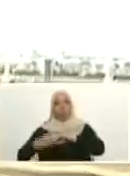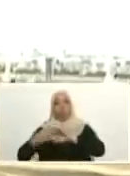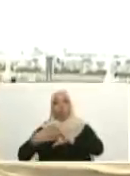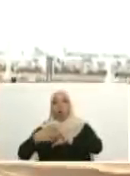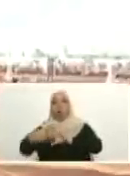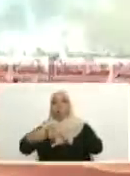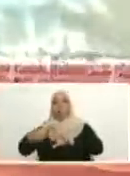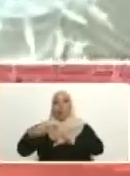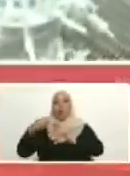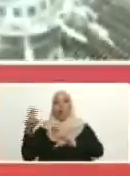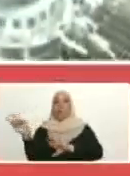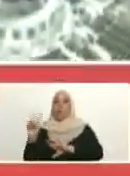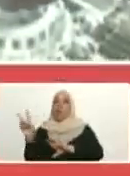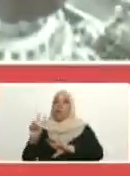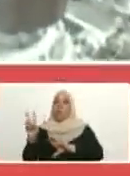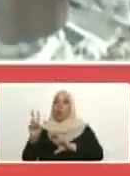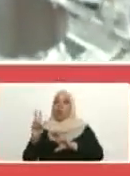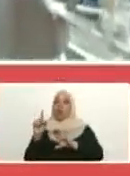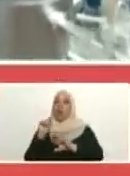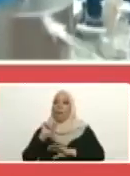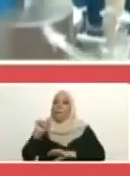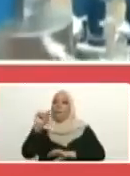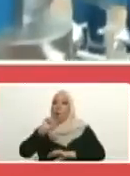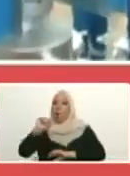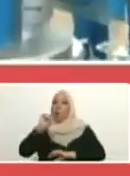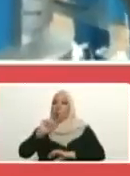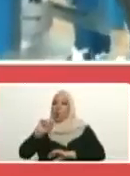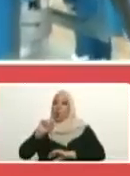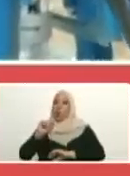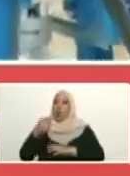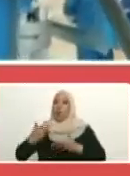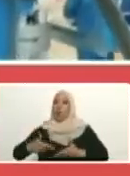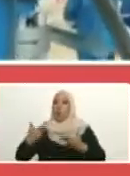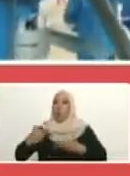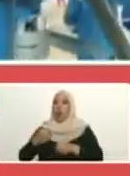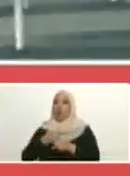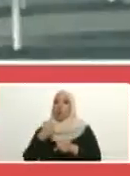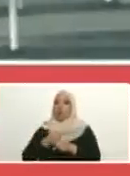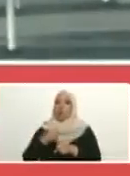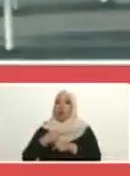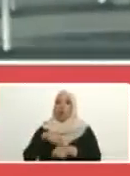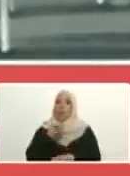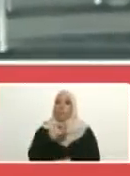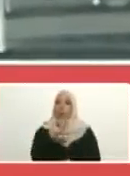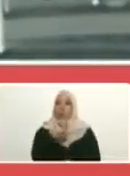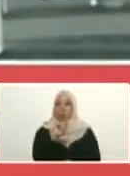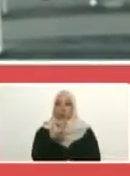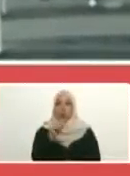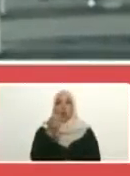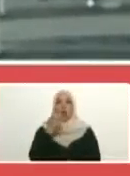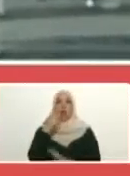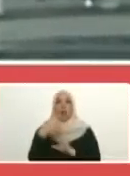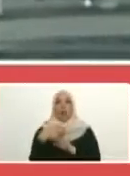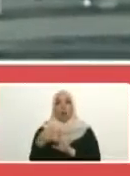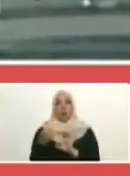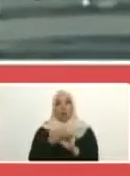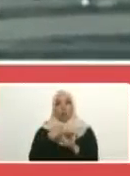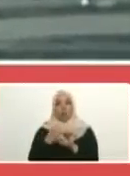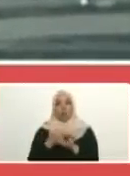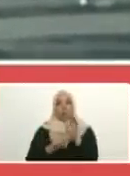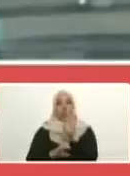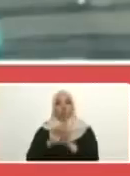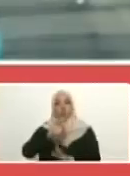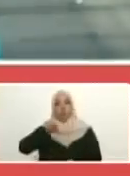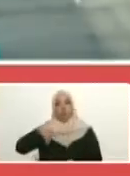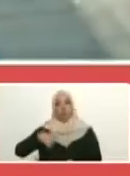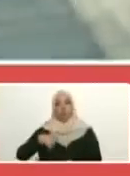país. En la Macoya que va a marcar y ya está marcando la pauta, el ejemplo para la